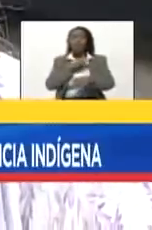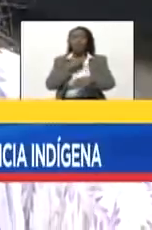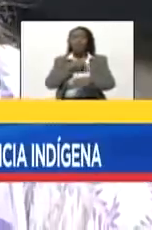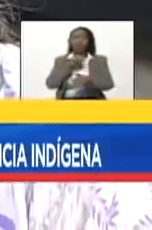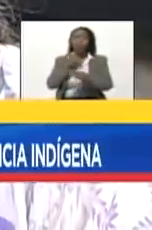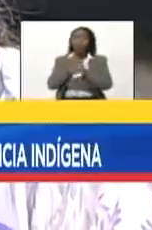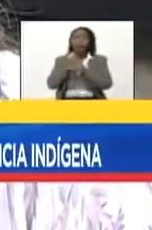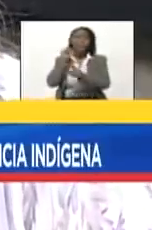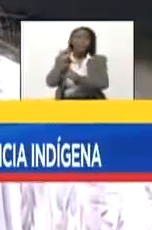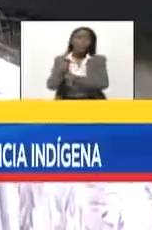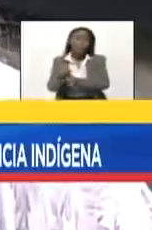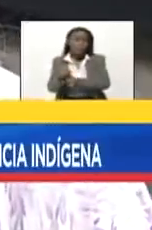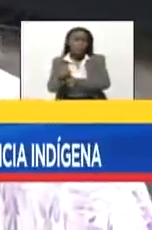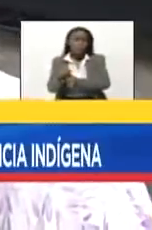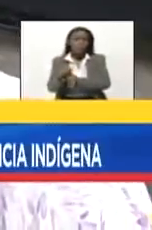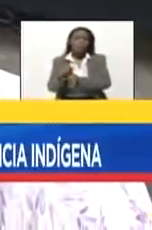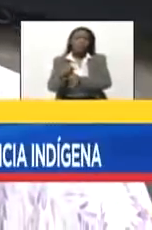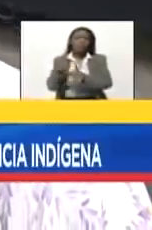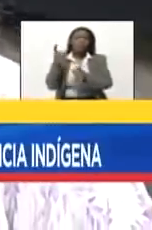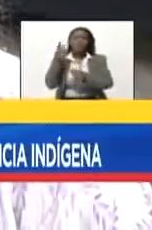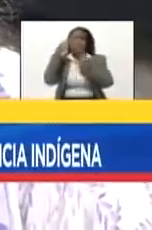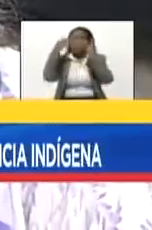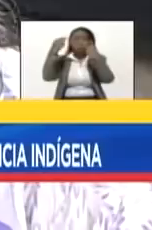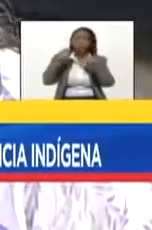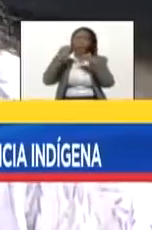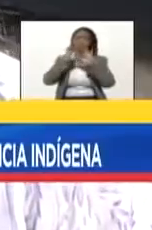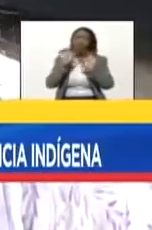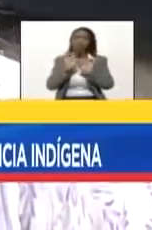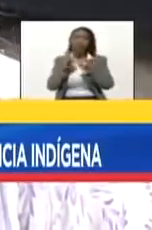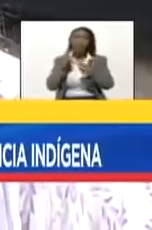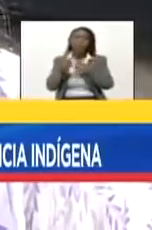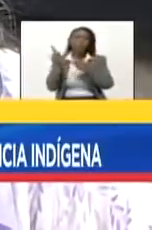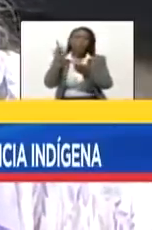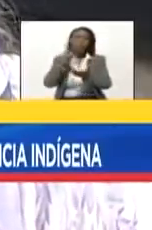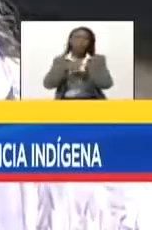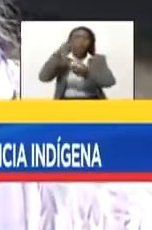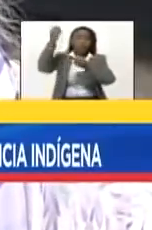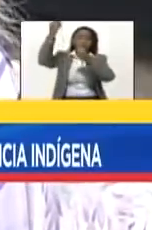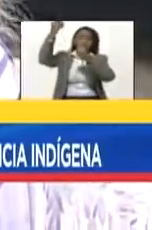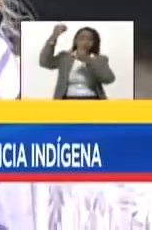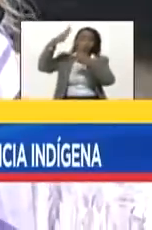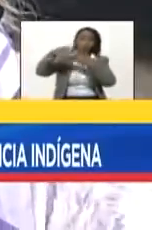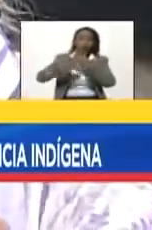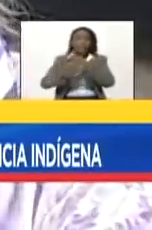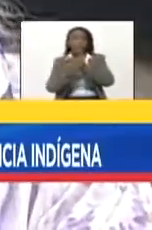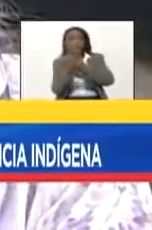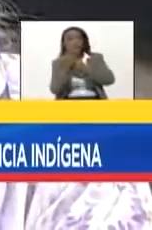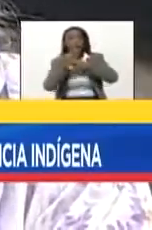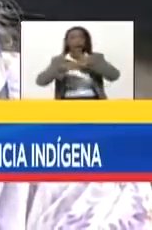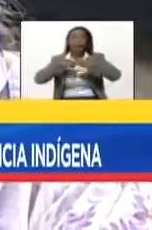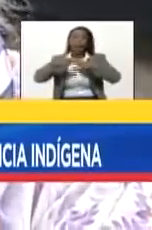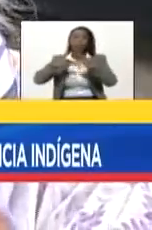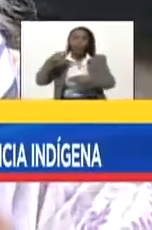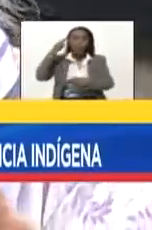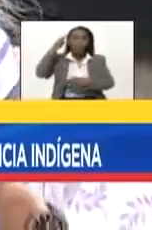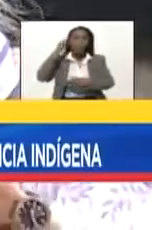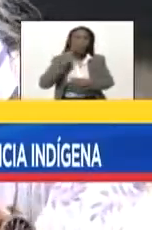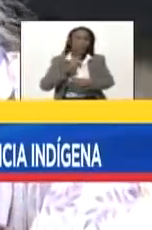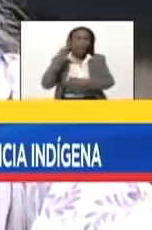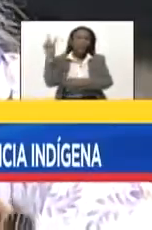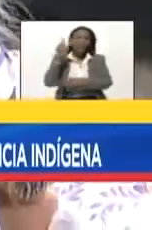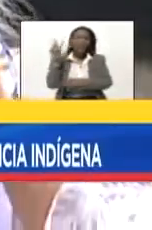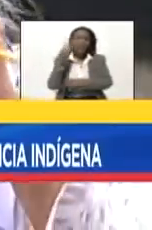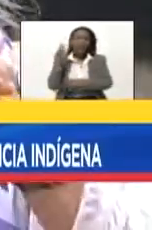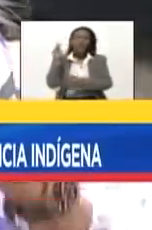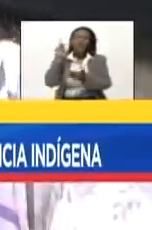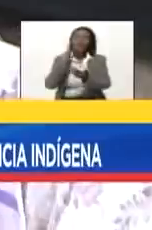rechazados, fuimos invisibilizados, pero llegó la luz, llegó el amanecer con la Revolución Bolivariana.